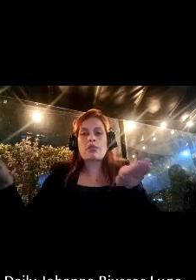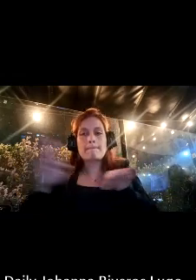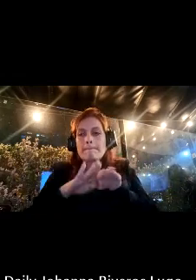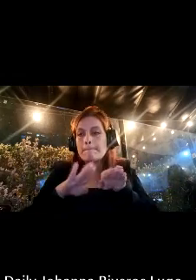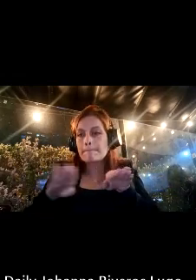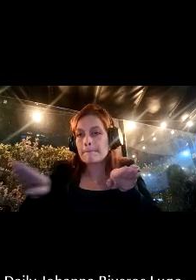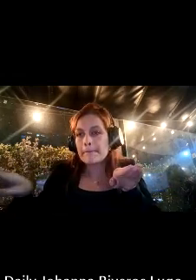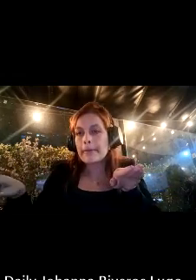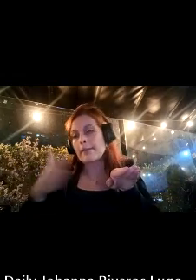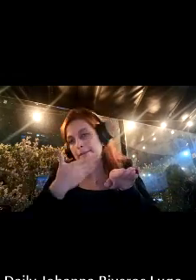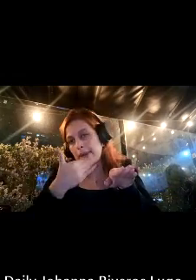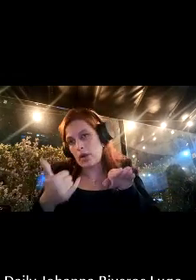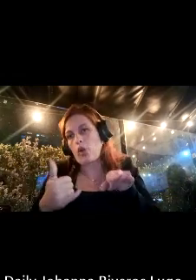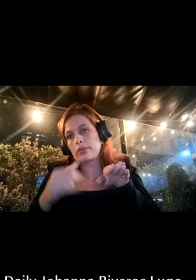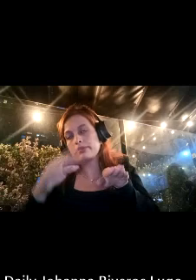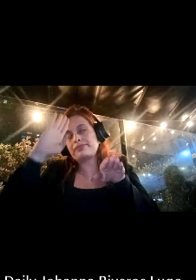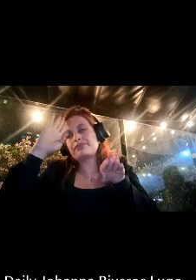Eh,